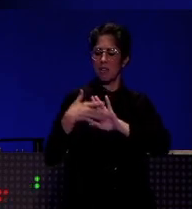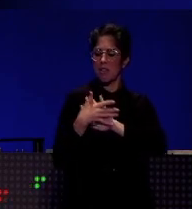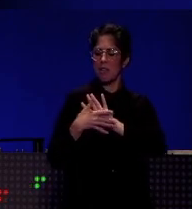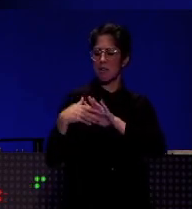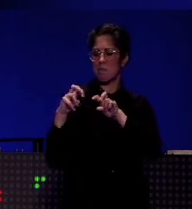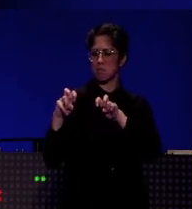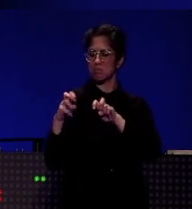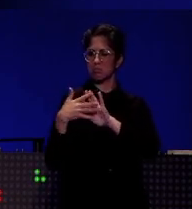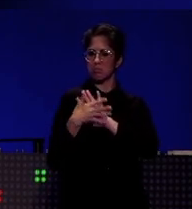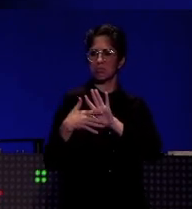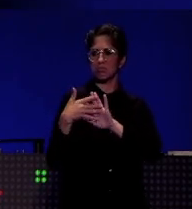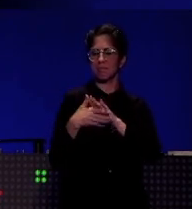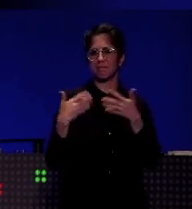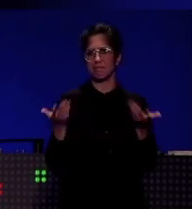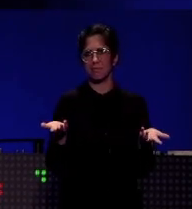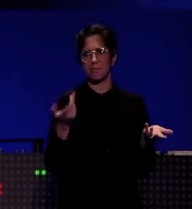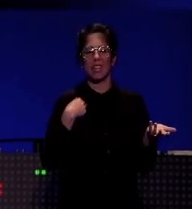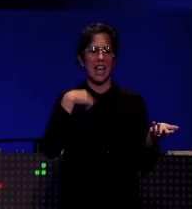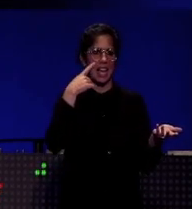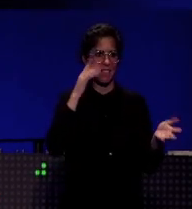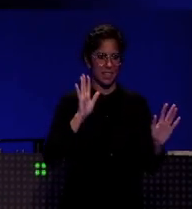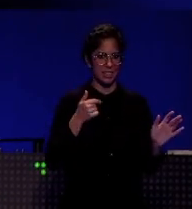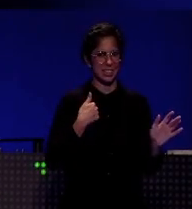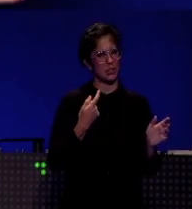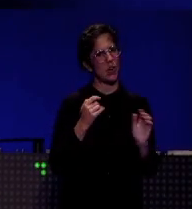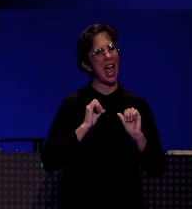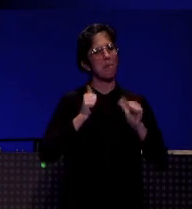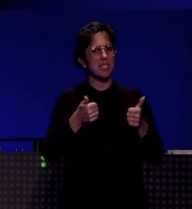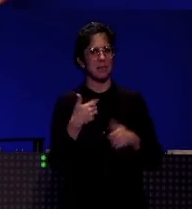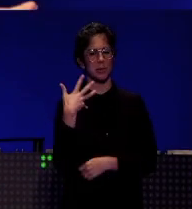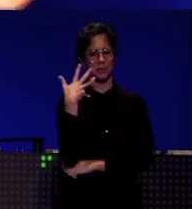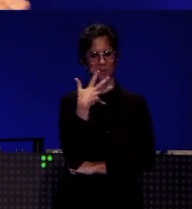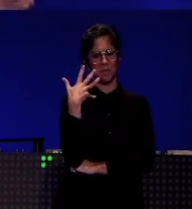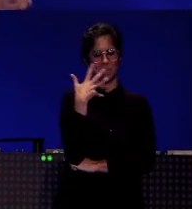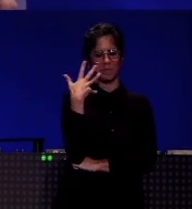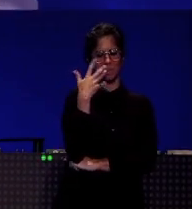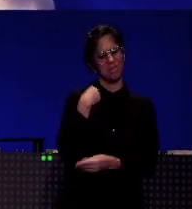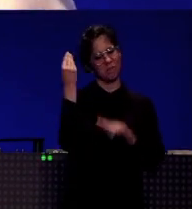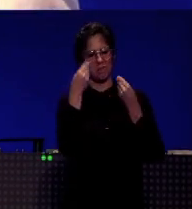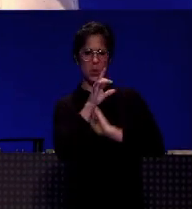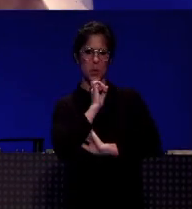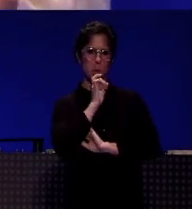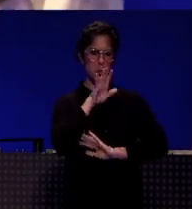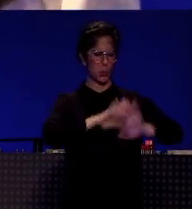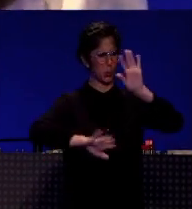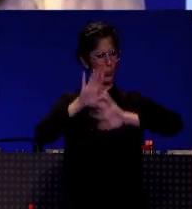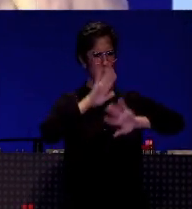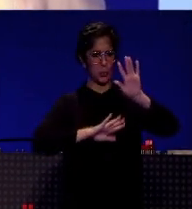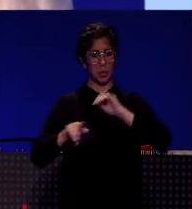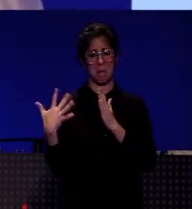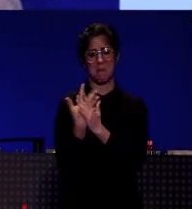compartimos que yo estaba un poco reacia y a empezar me parecía como muy complicado ella me dio unas nociones